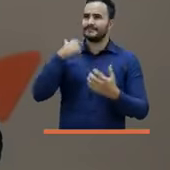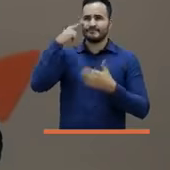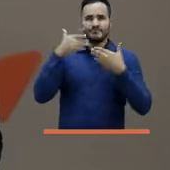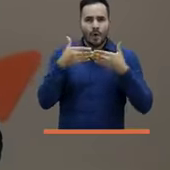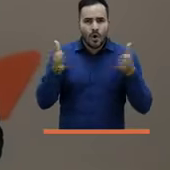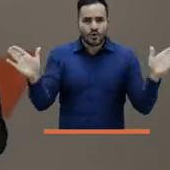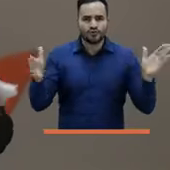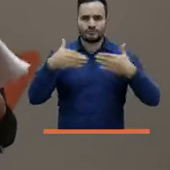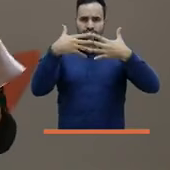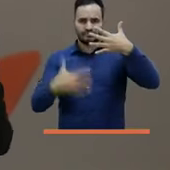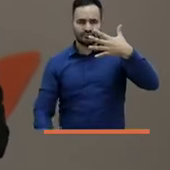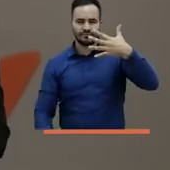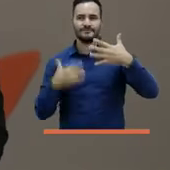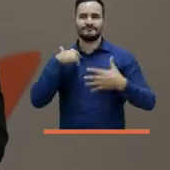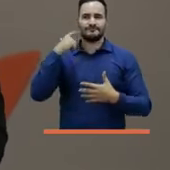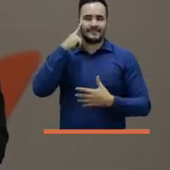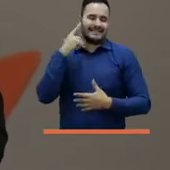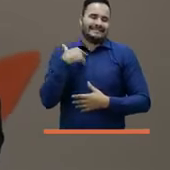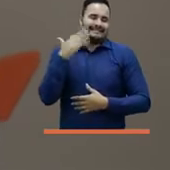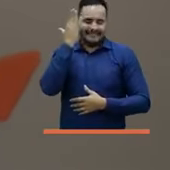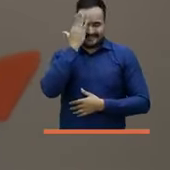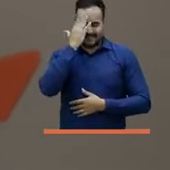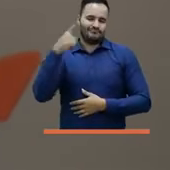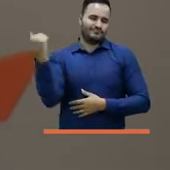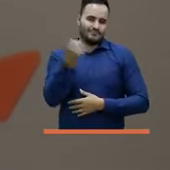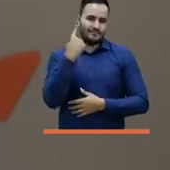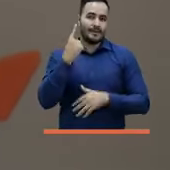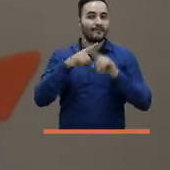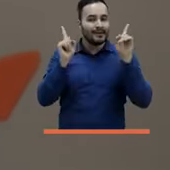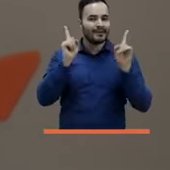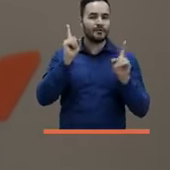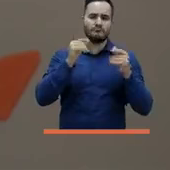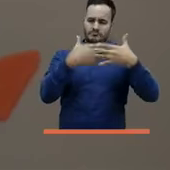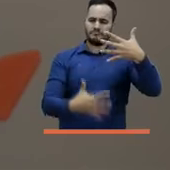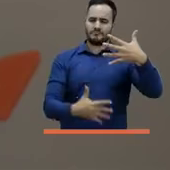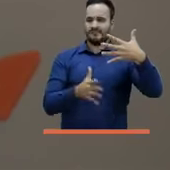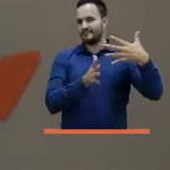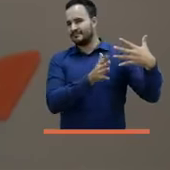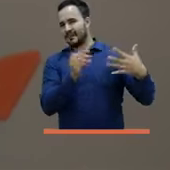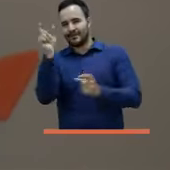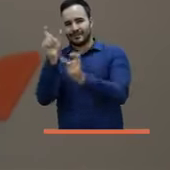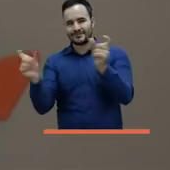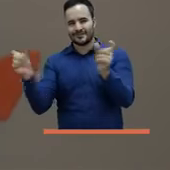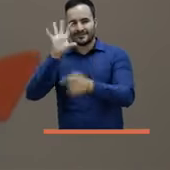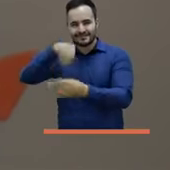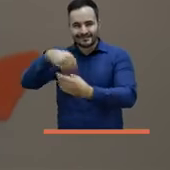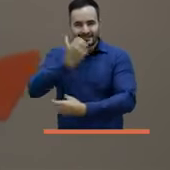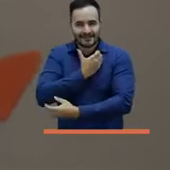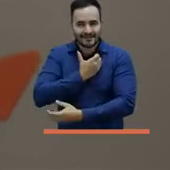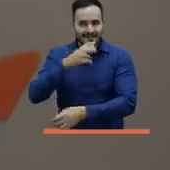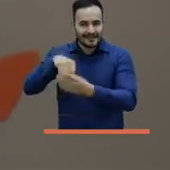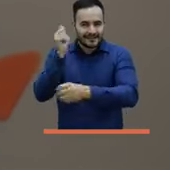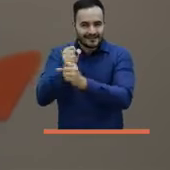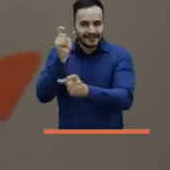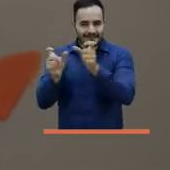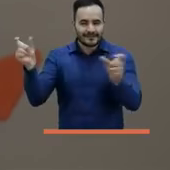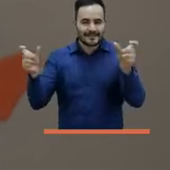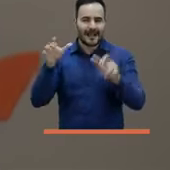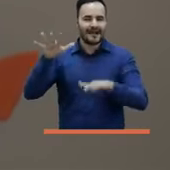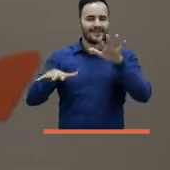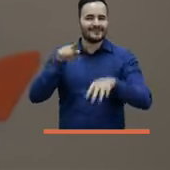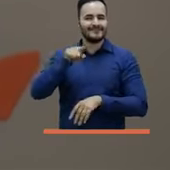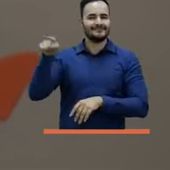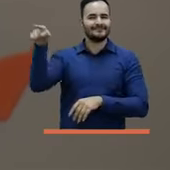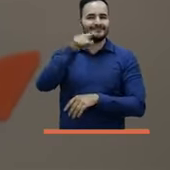existe pero a veces la misma disposición de los funcionarios se convierte en un obstáculo que nos permite poder acceder